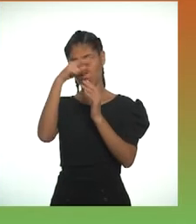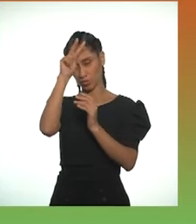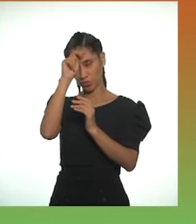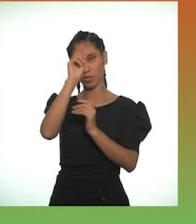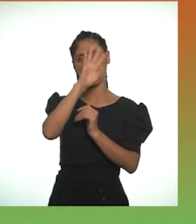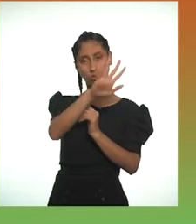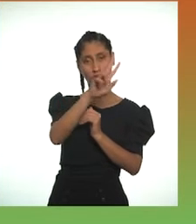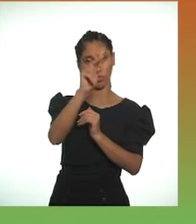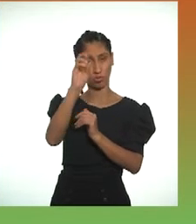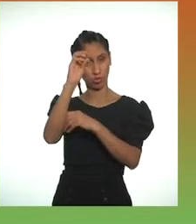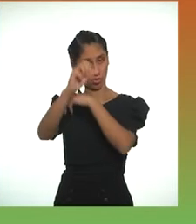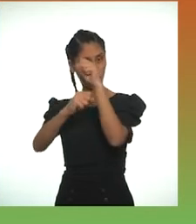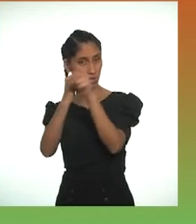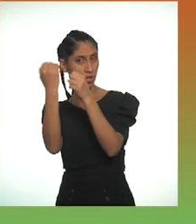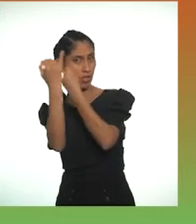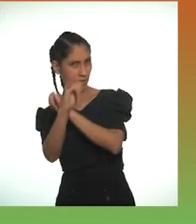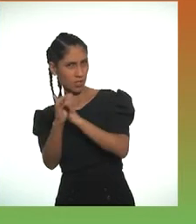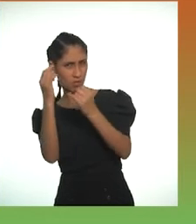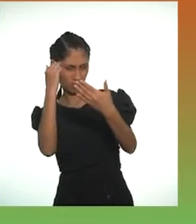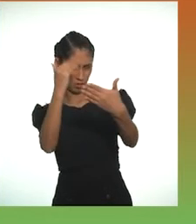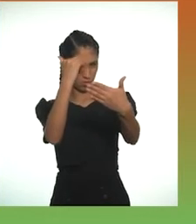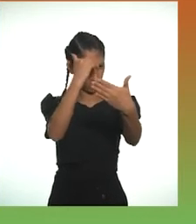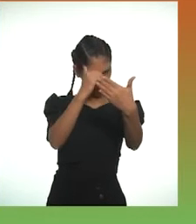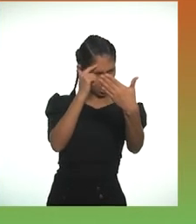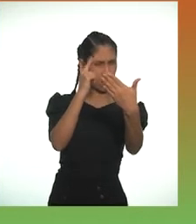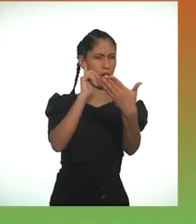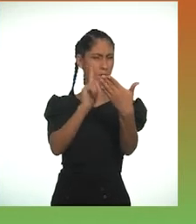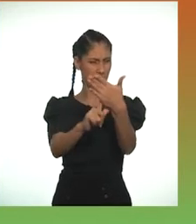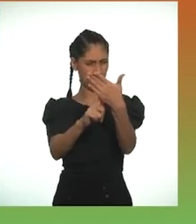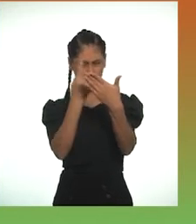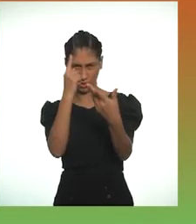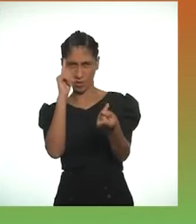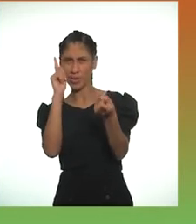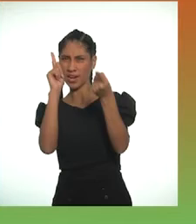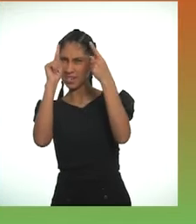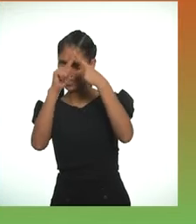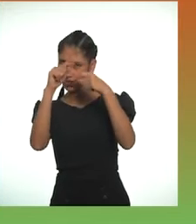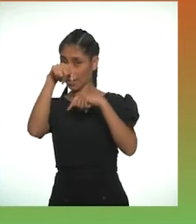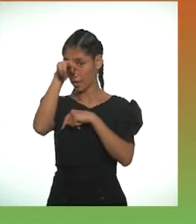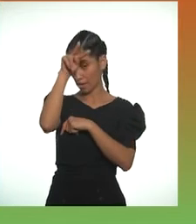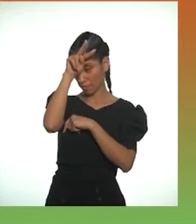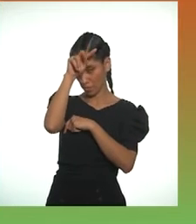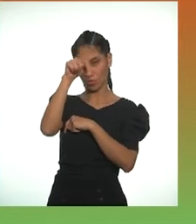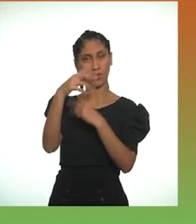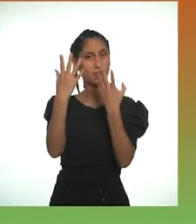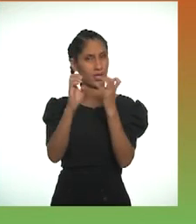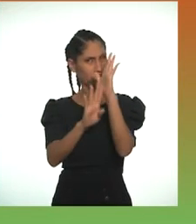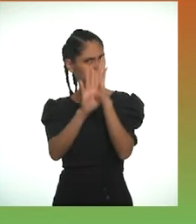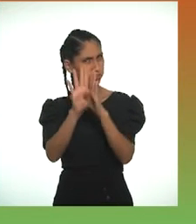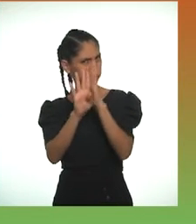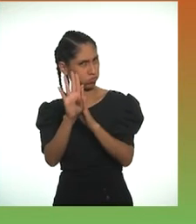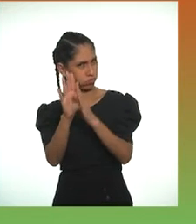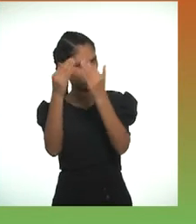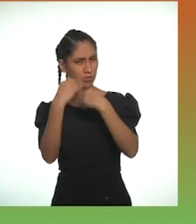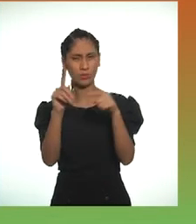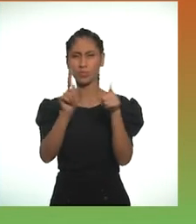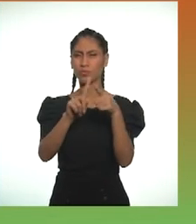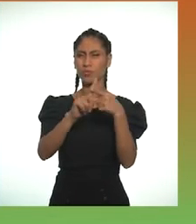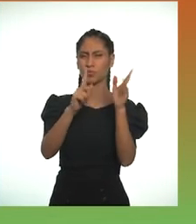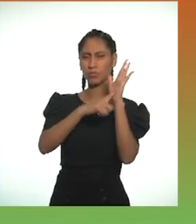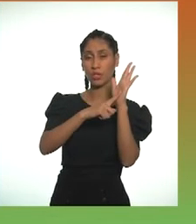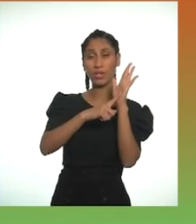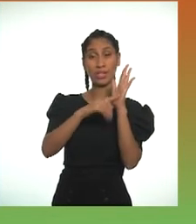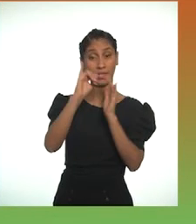los cuales podemos guiarnos para alcanzar el país que queremos construir. Un eje